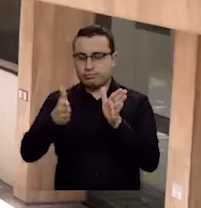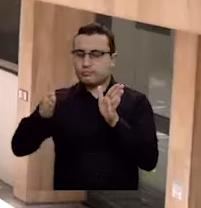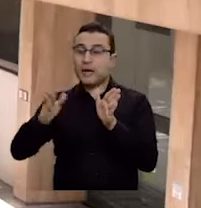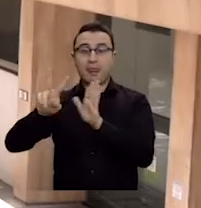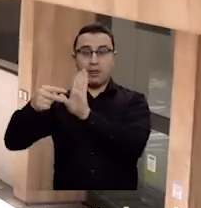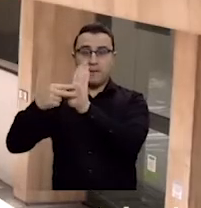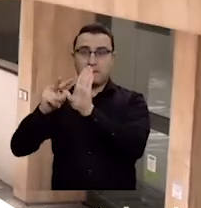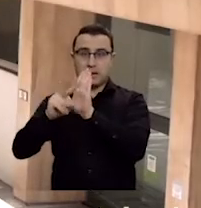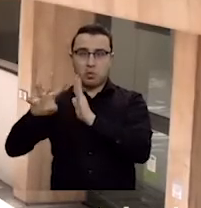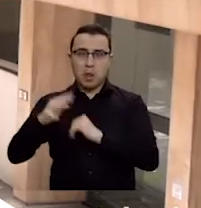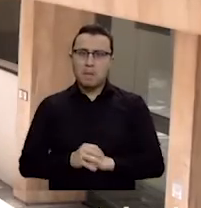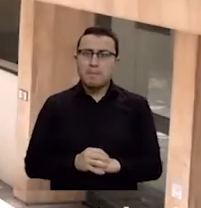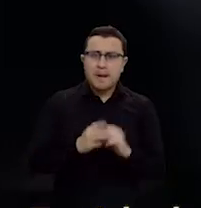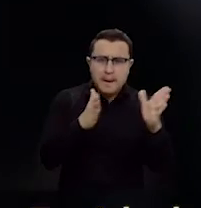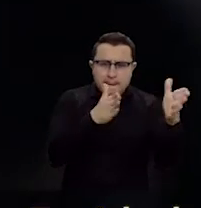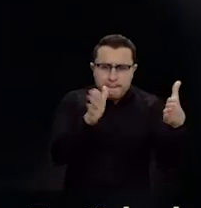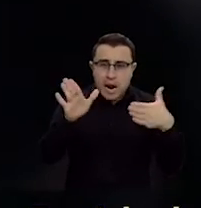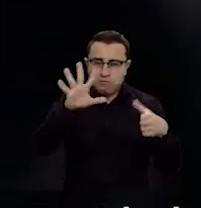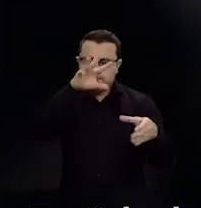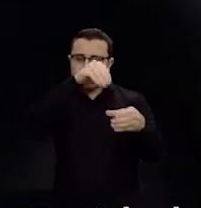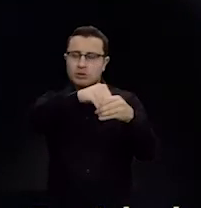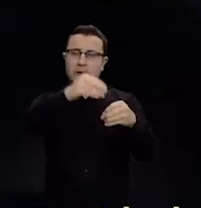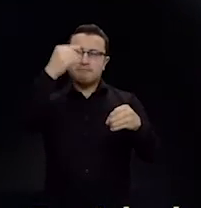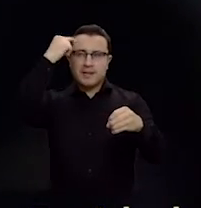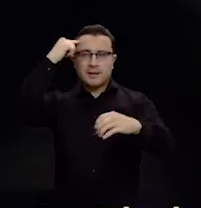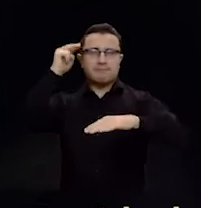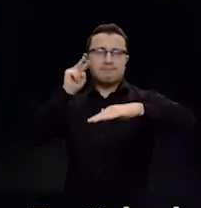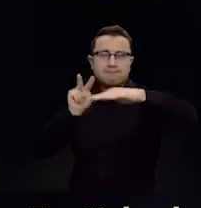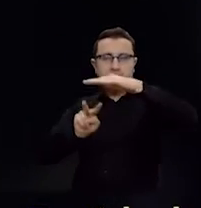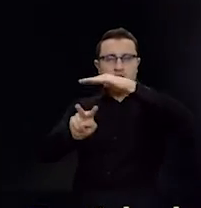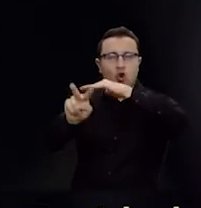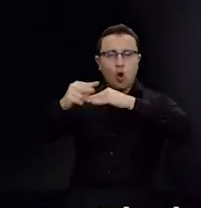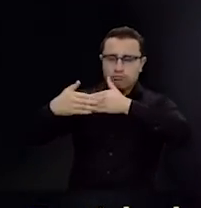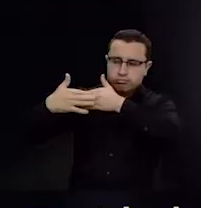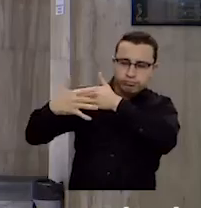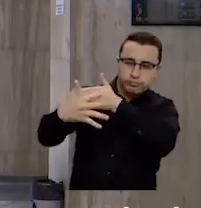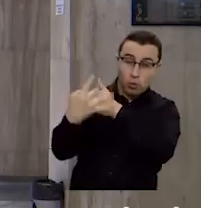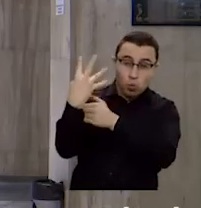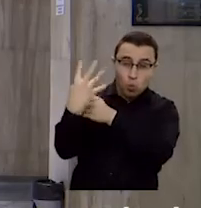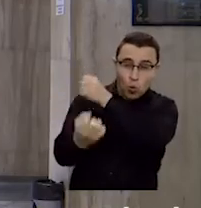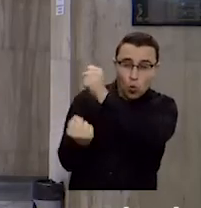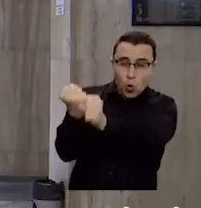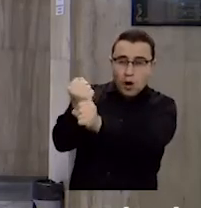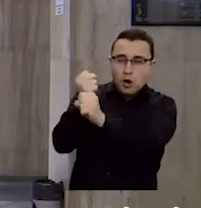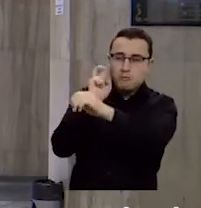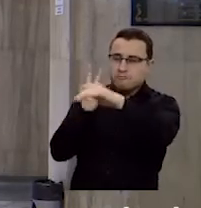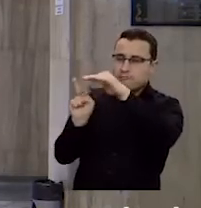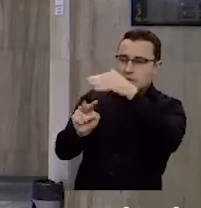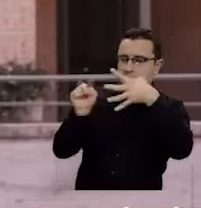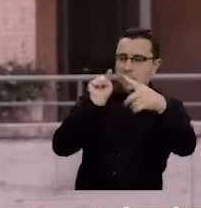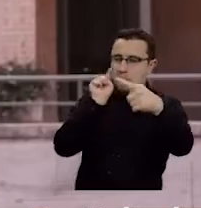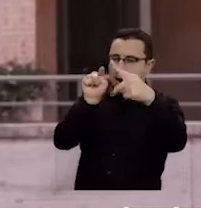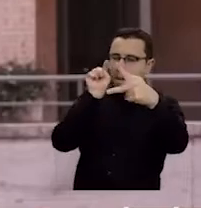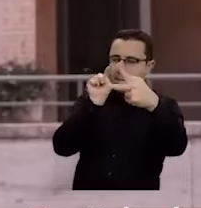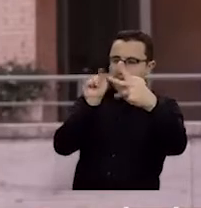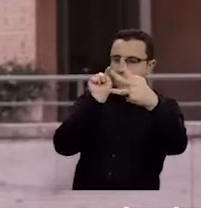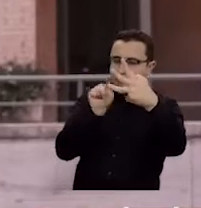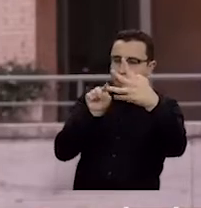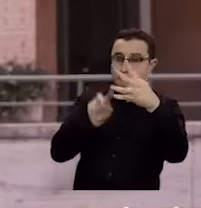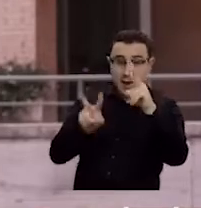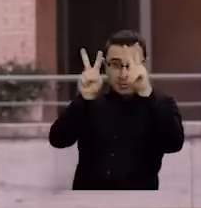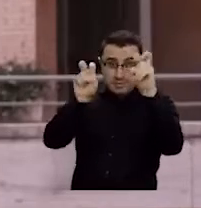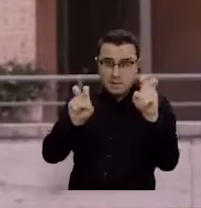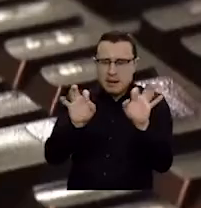2021-2024. En este plan se ha consolidado la visión de la entidad para los próximos 4 años, donde